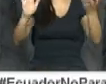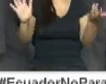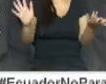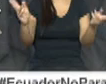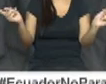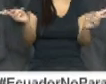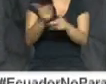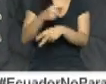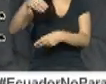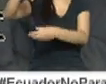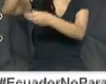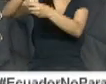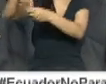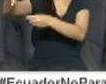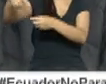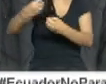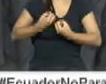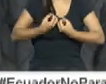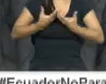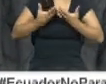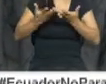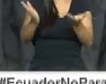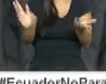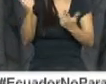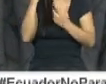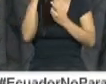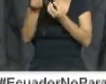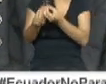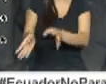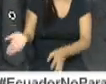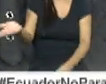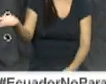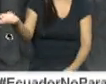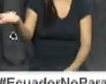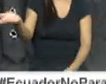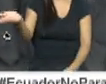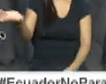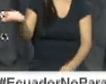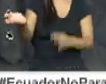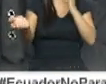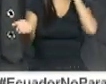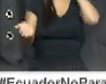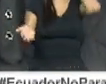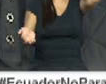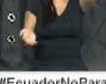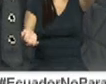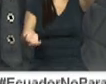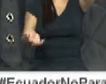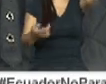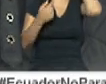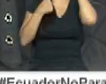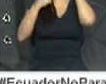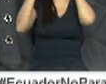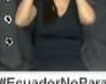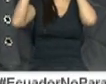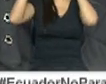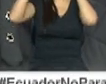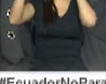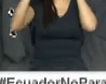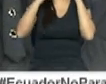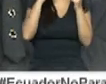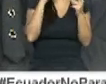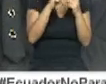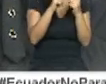que se puede ver. Yo creo que eso va a salir perdiendo. Yo lo digo sinceramente. Yo creo que el oficial, con todo respeto, no lo